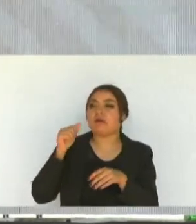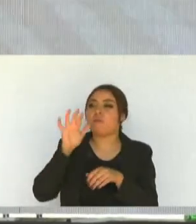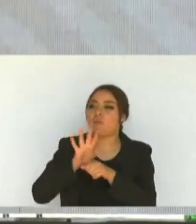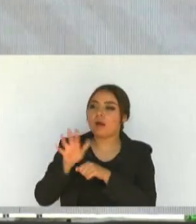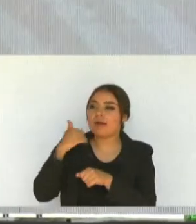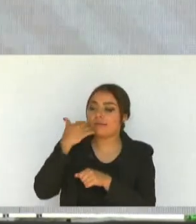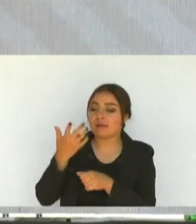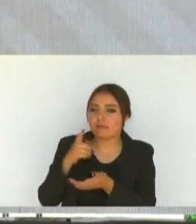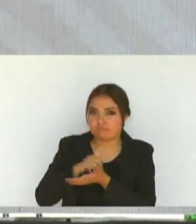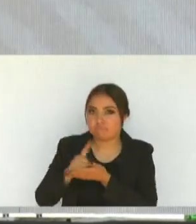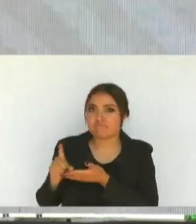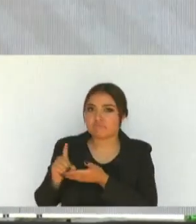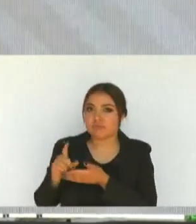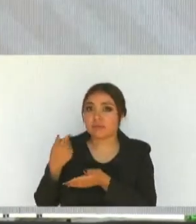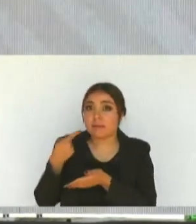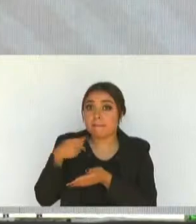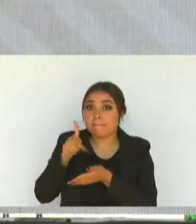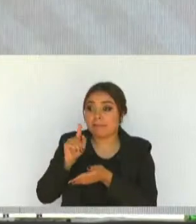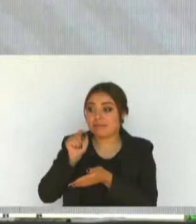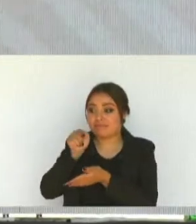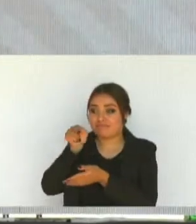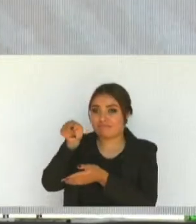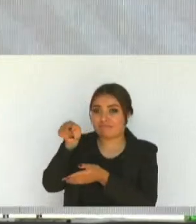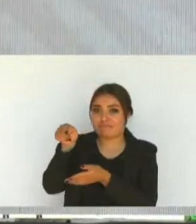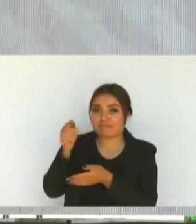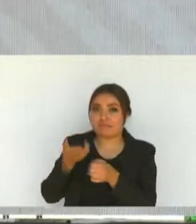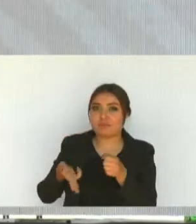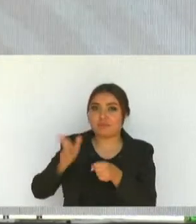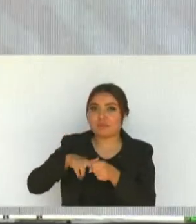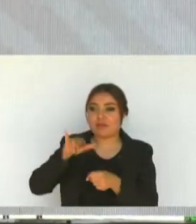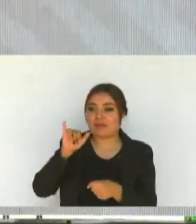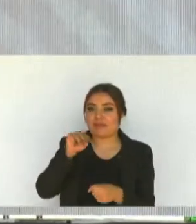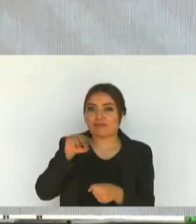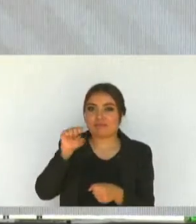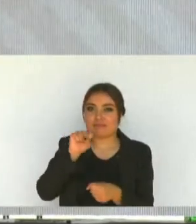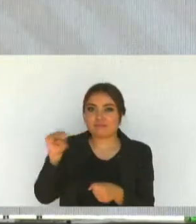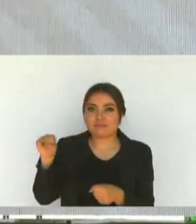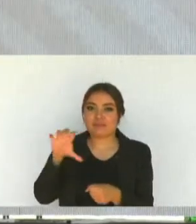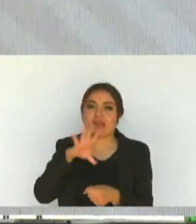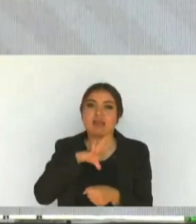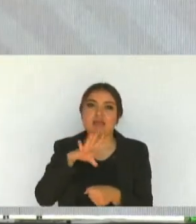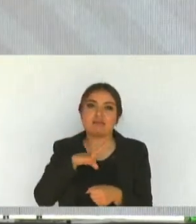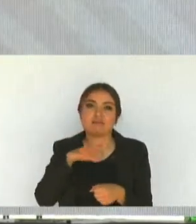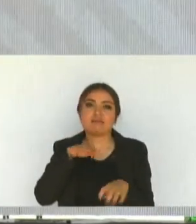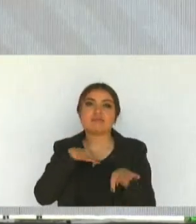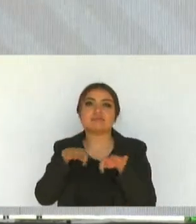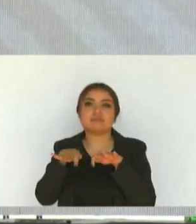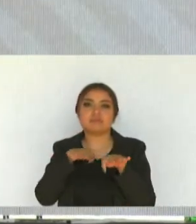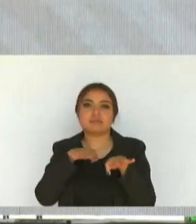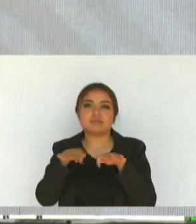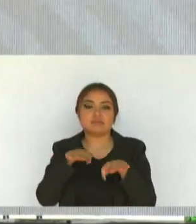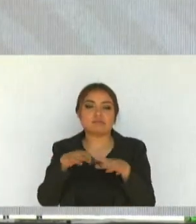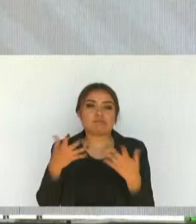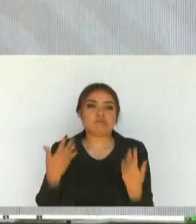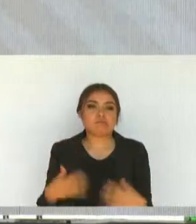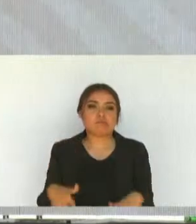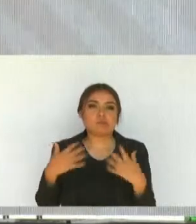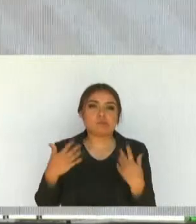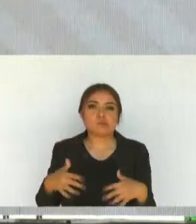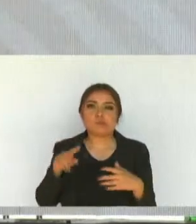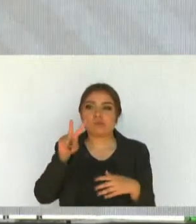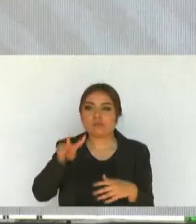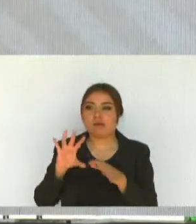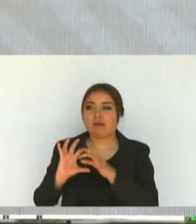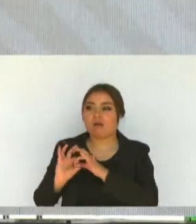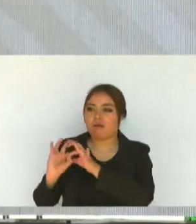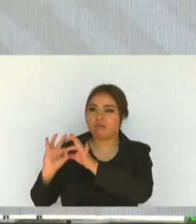tengo que decir que en el caso del Instituto Mexicano del Seguro Social hicimos un trabajo muy, pero muy coordinado.